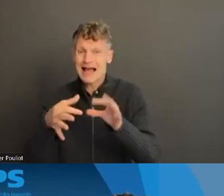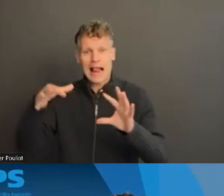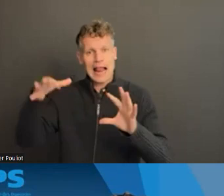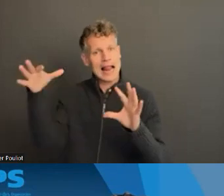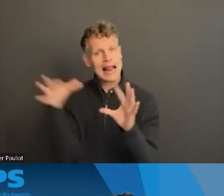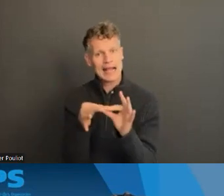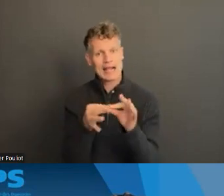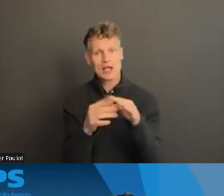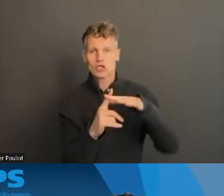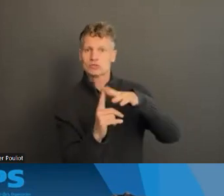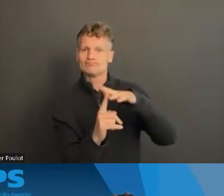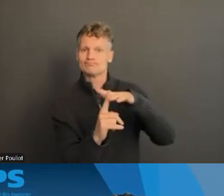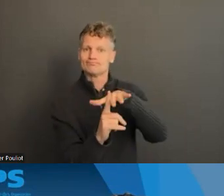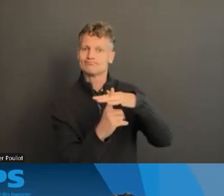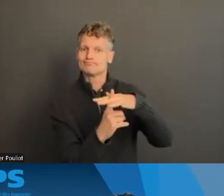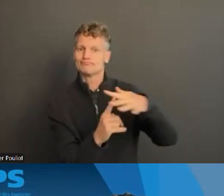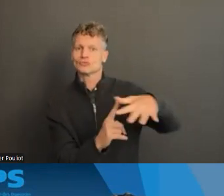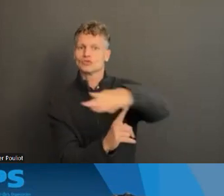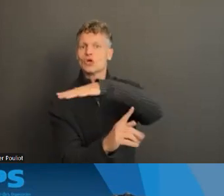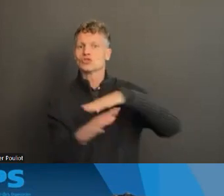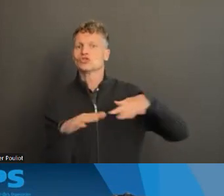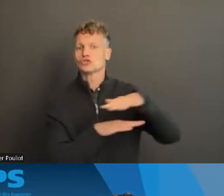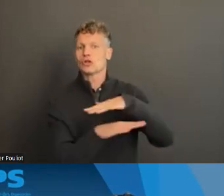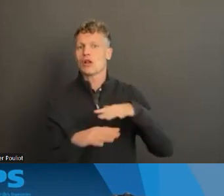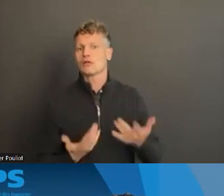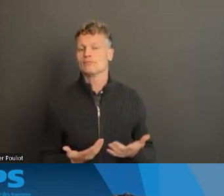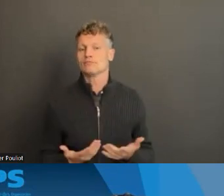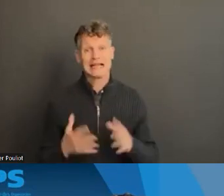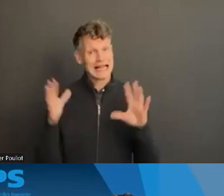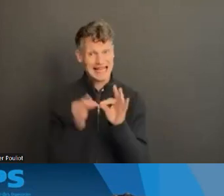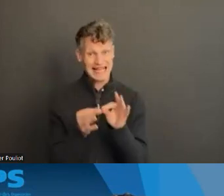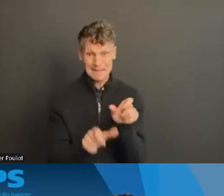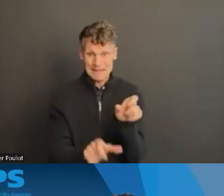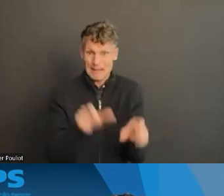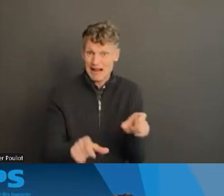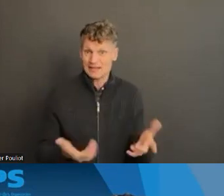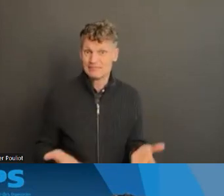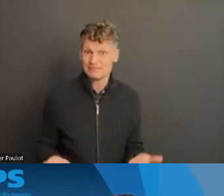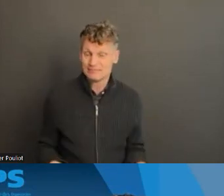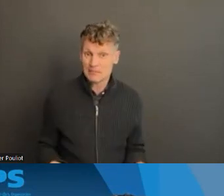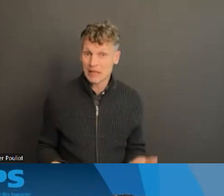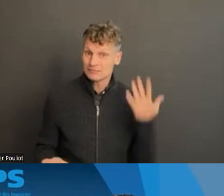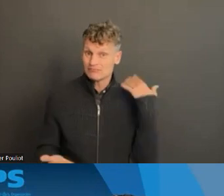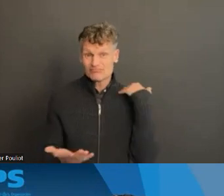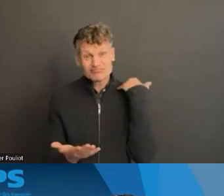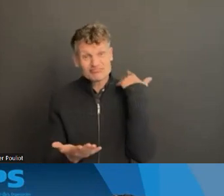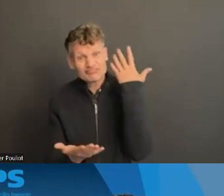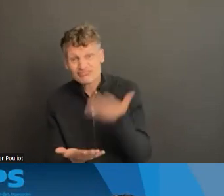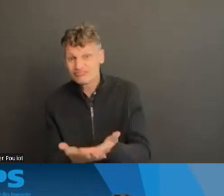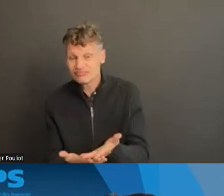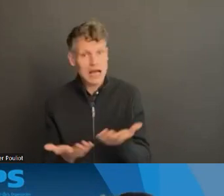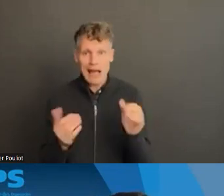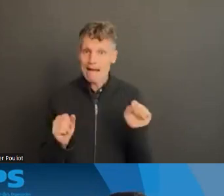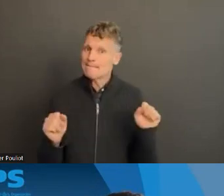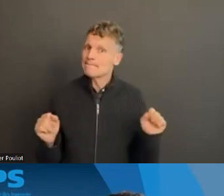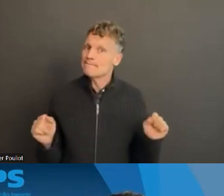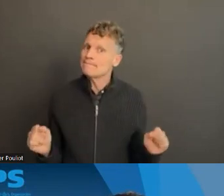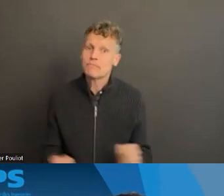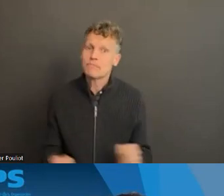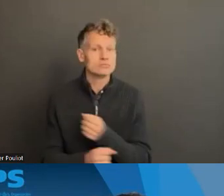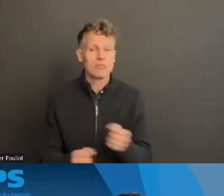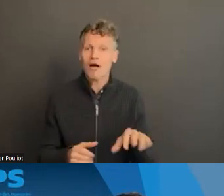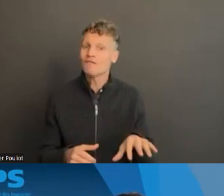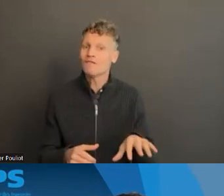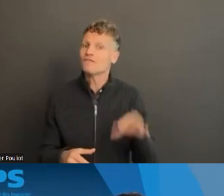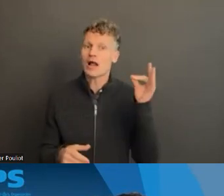y continúan afectando a las diferentes poblaciones porque no hemos podido todavía atacar las causas que son la